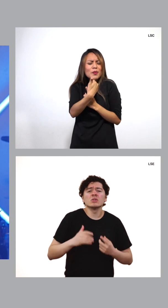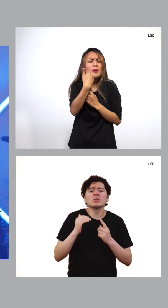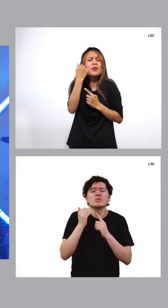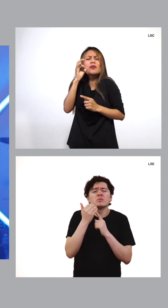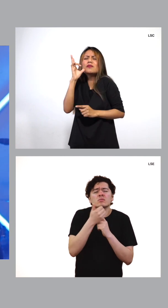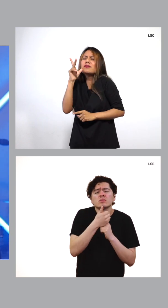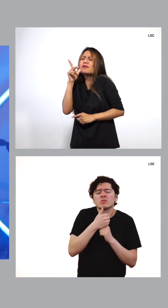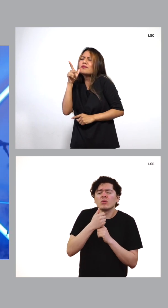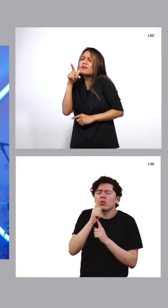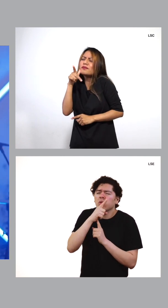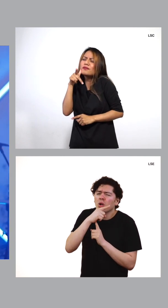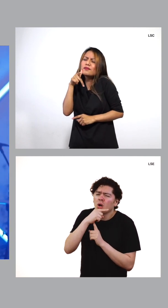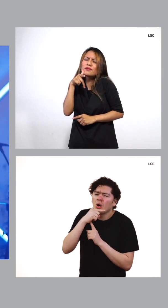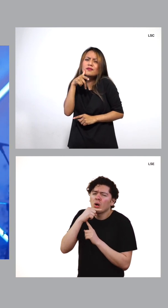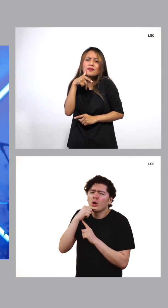dolor, en el